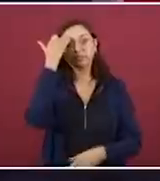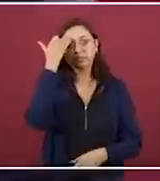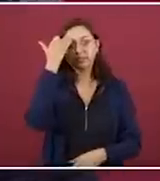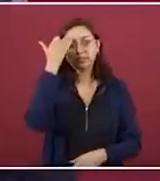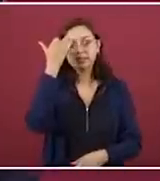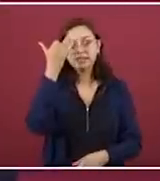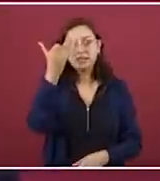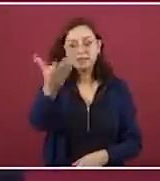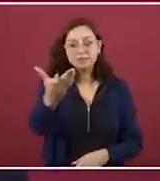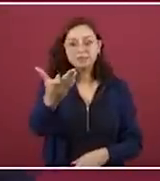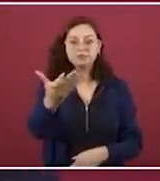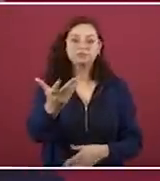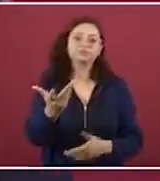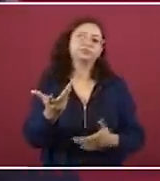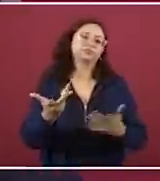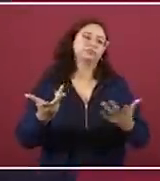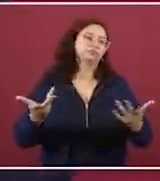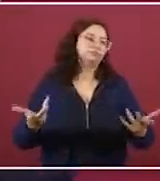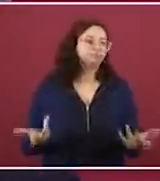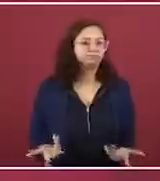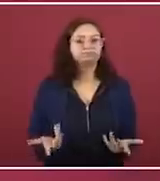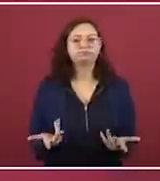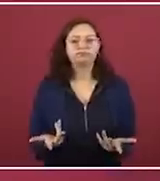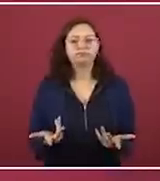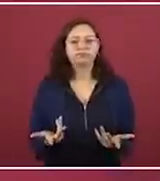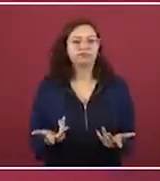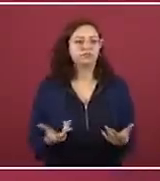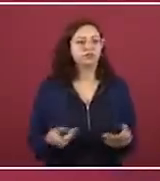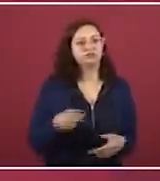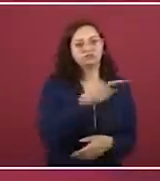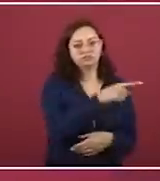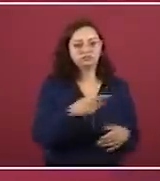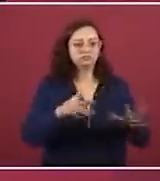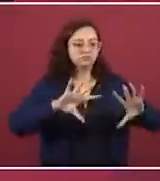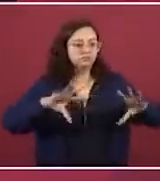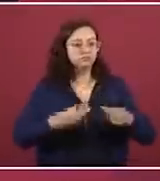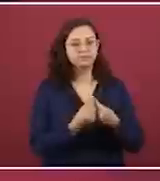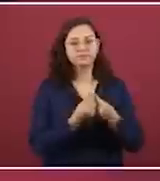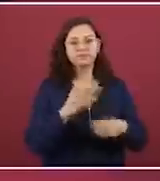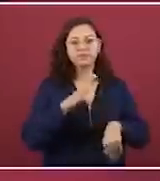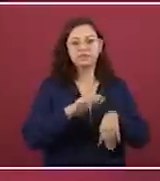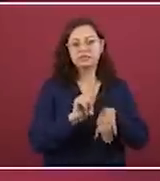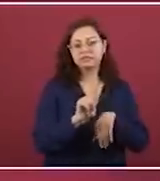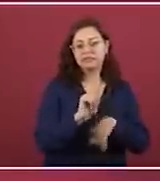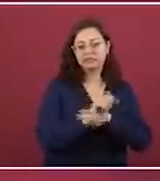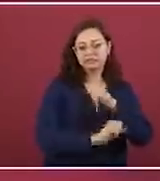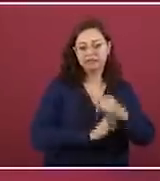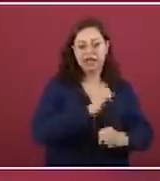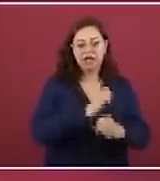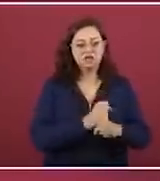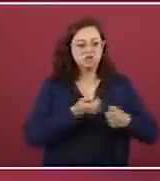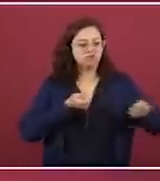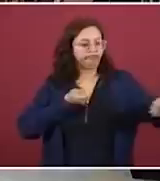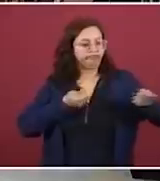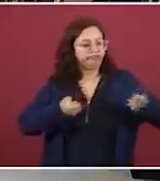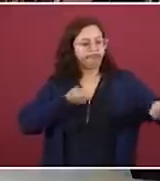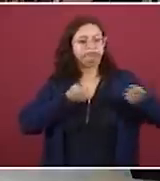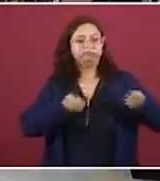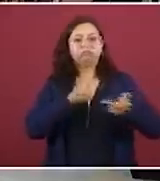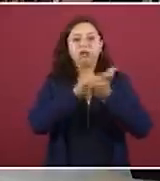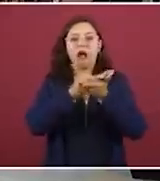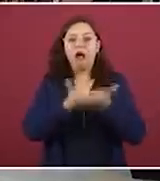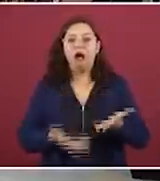que no haya protestas. Es lógico, porque es